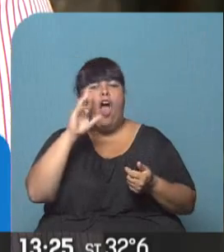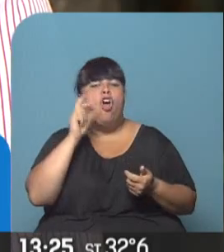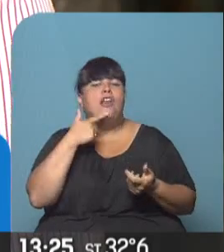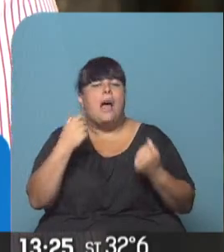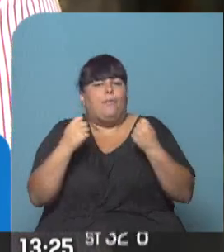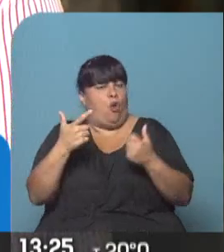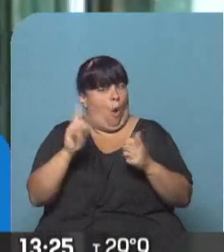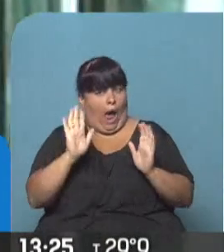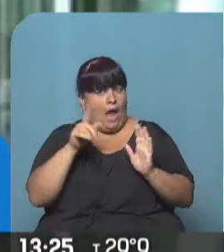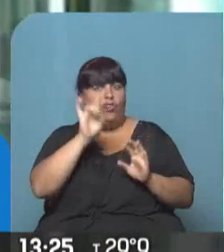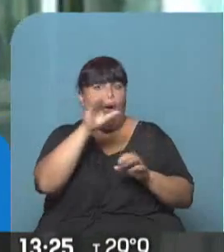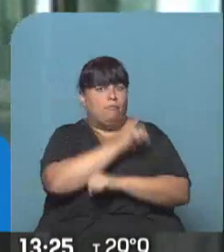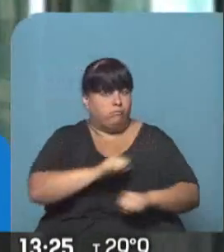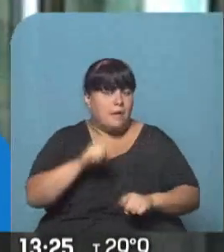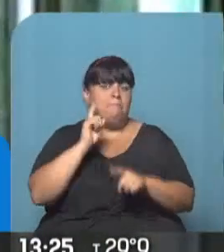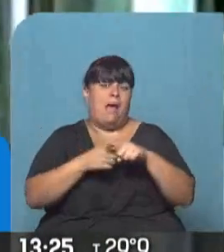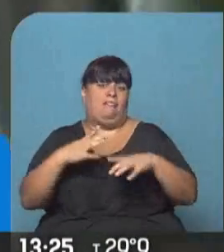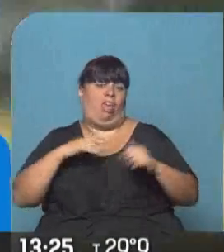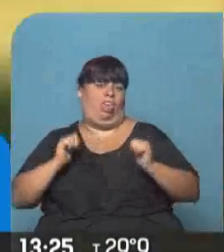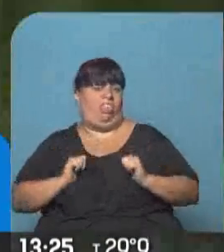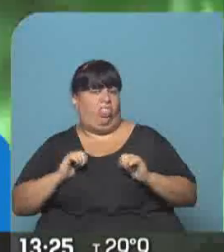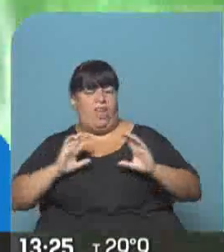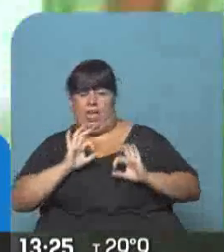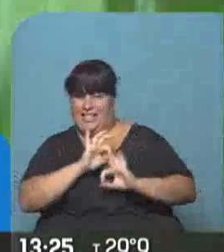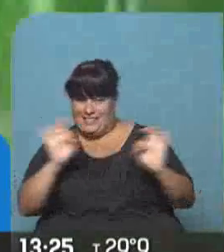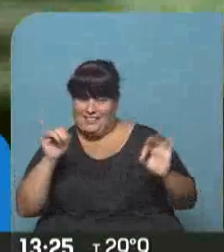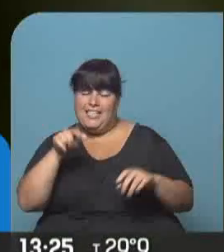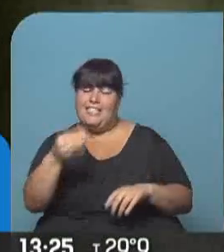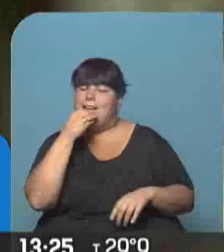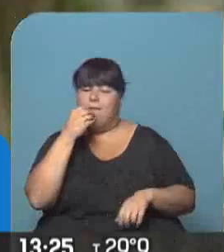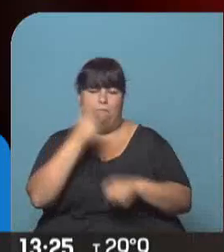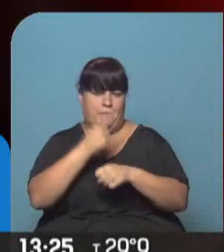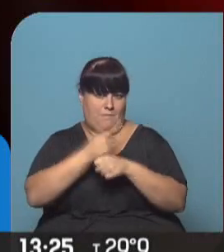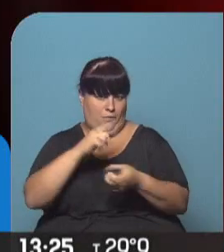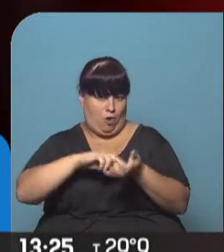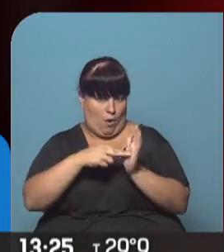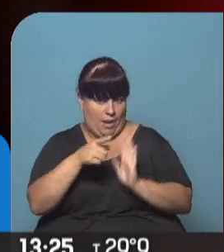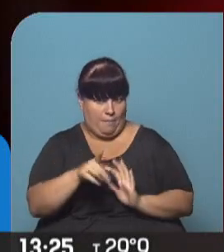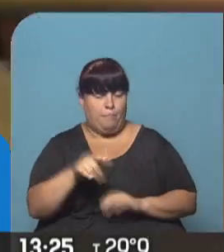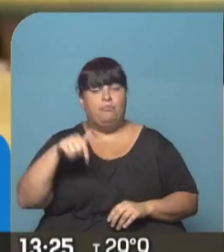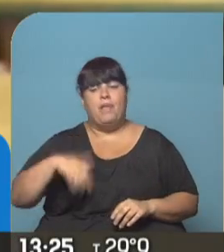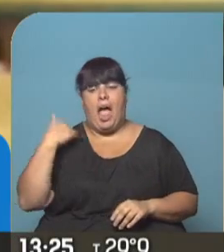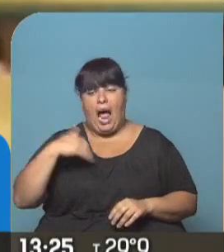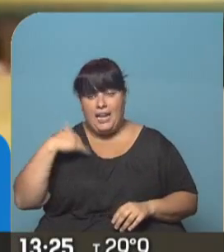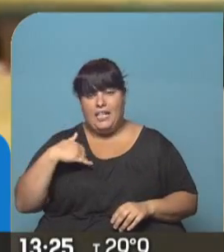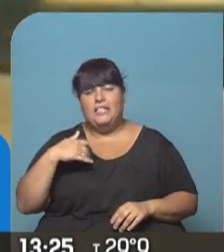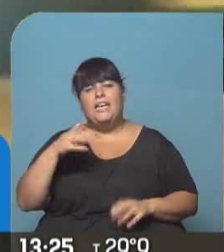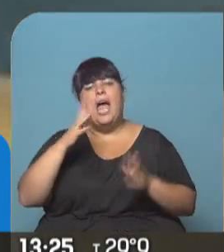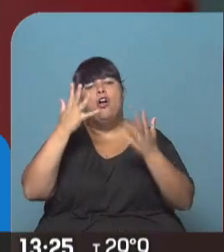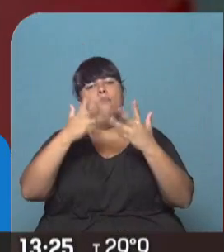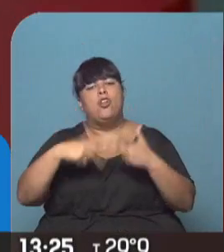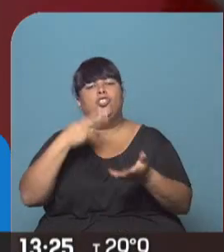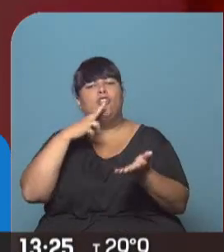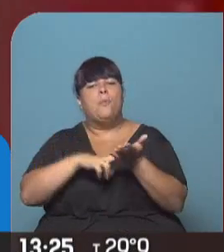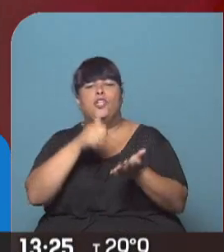valor nutritivo más la falta de actividad física pero la alimentación es el diría yo en nuestro país se abandonó un proyecto de